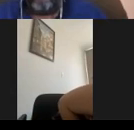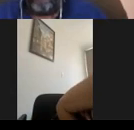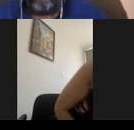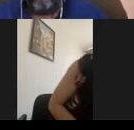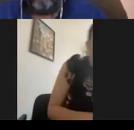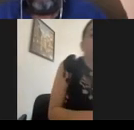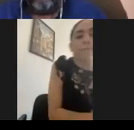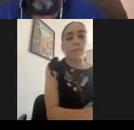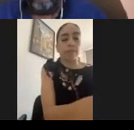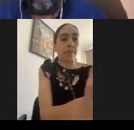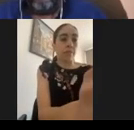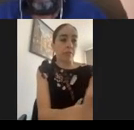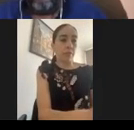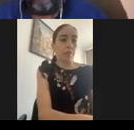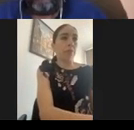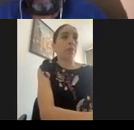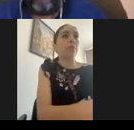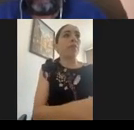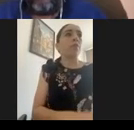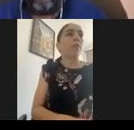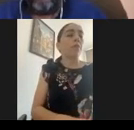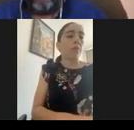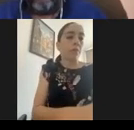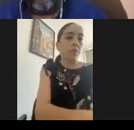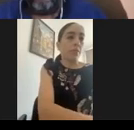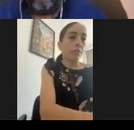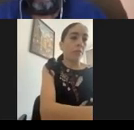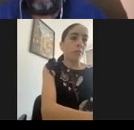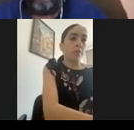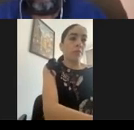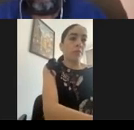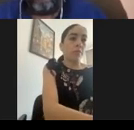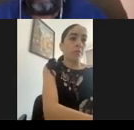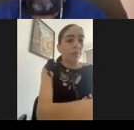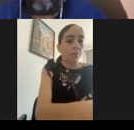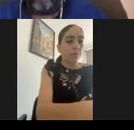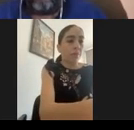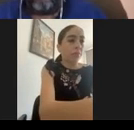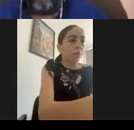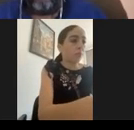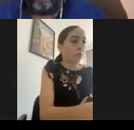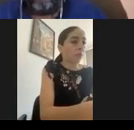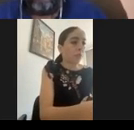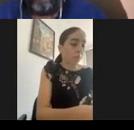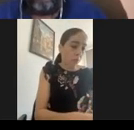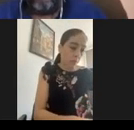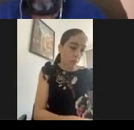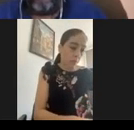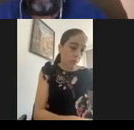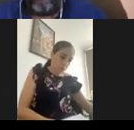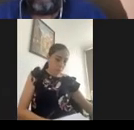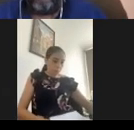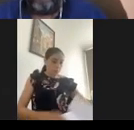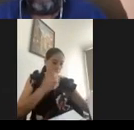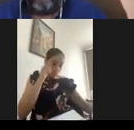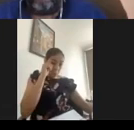llevó a cabo, buena, bonita, mala, como ustedes quieran. Pero es muy complicado llevar a cabo una socialización si el gobierno no tiene